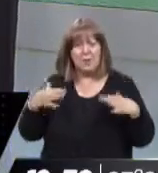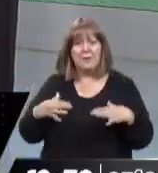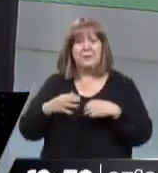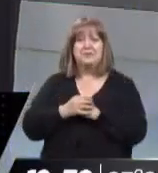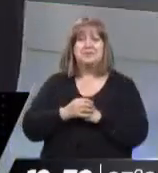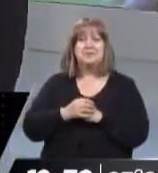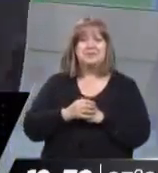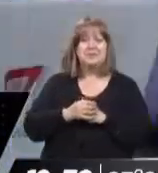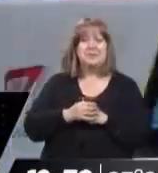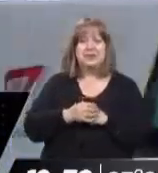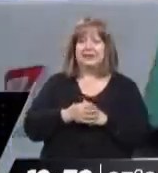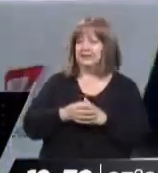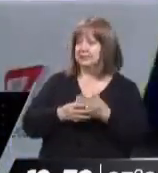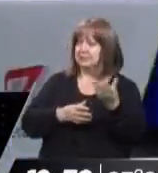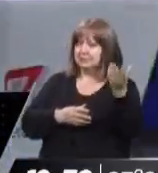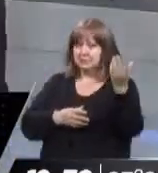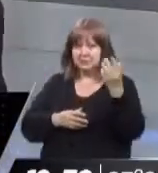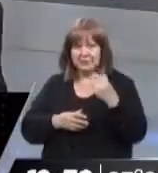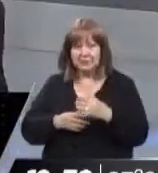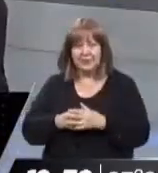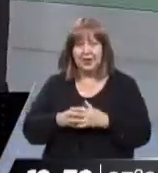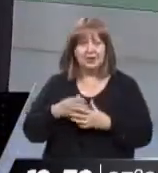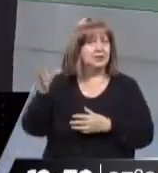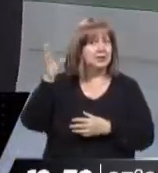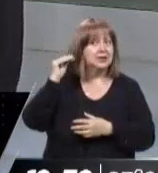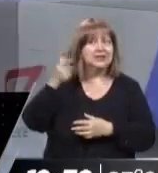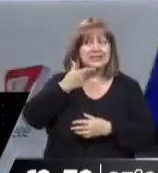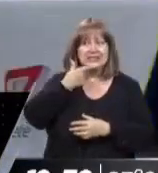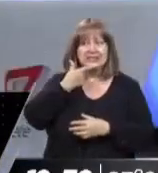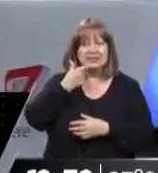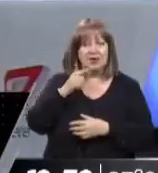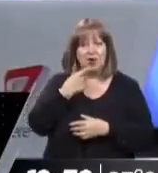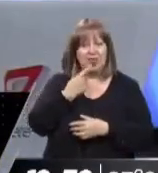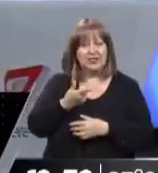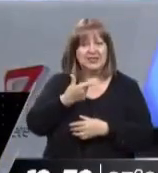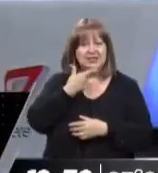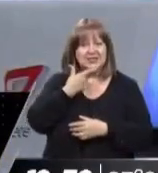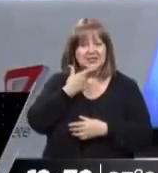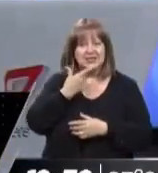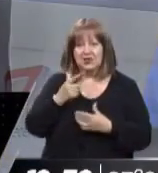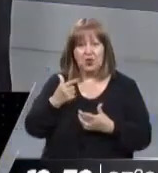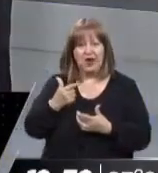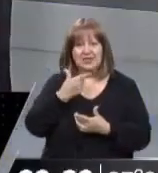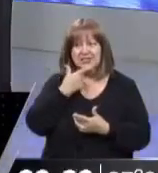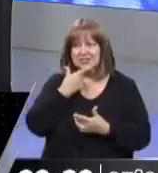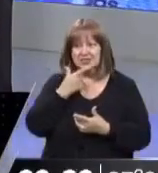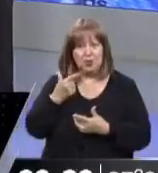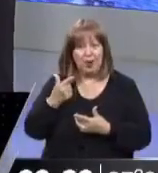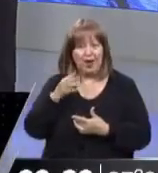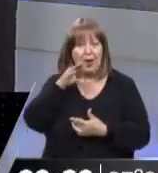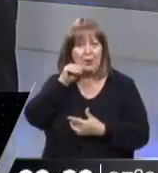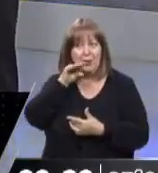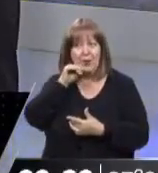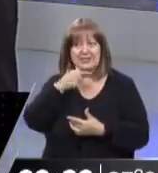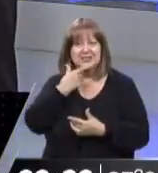S, ¿no? Bien. Usted reparó eso. Pero está bien, porque a los rosarinos. Nunca perdió la forma de hablar rosarina.